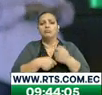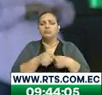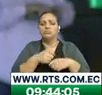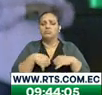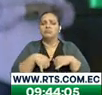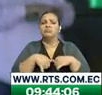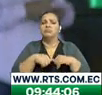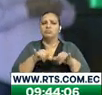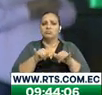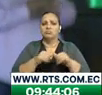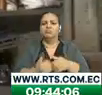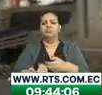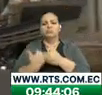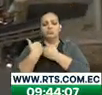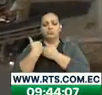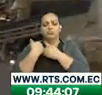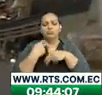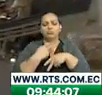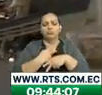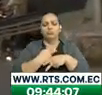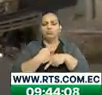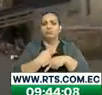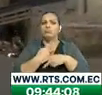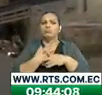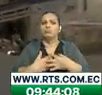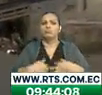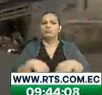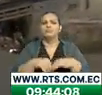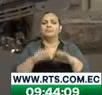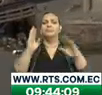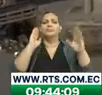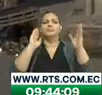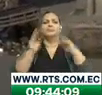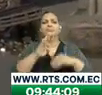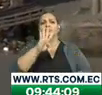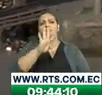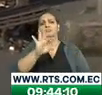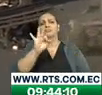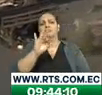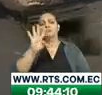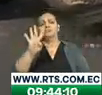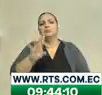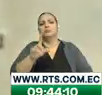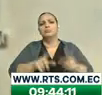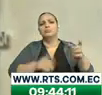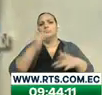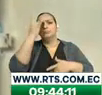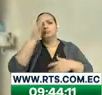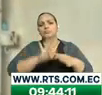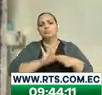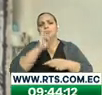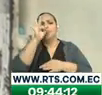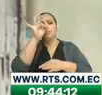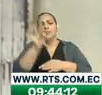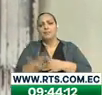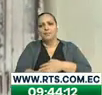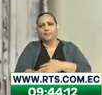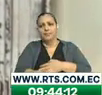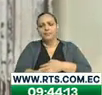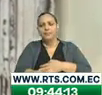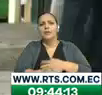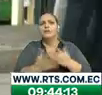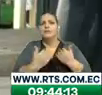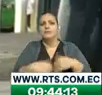actuar con responsabilidad. En Babahoyo se han registrado 494 casos diagnosticados con COVID a través de